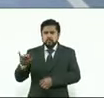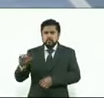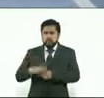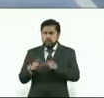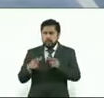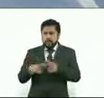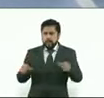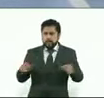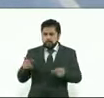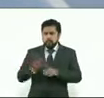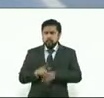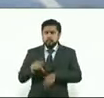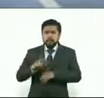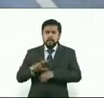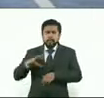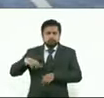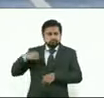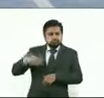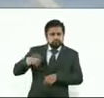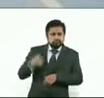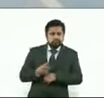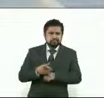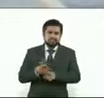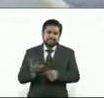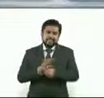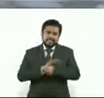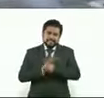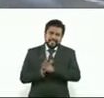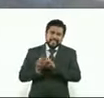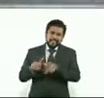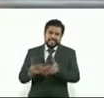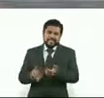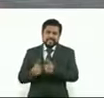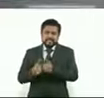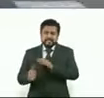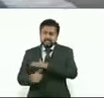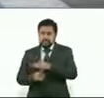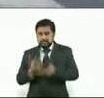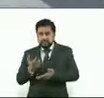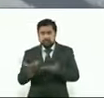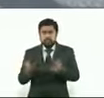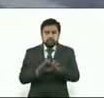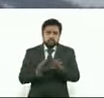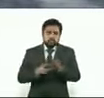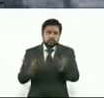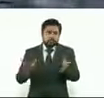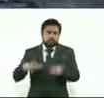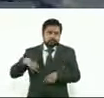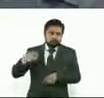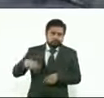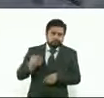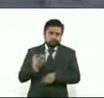batallar como todos con el confinamiento debido a la cuestión del coronavirus, y eso limitó